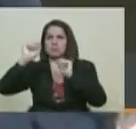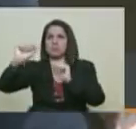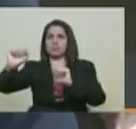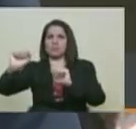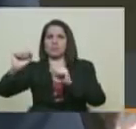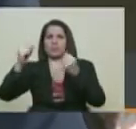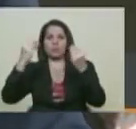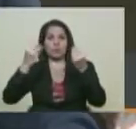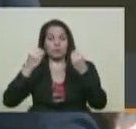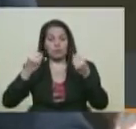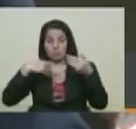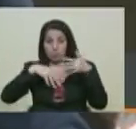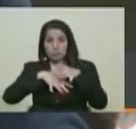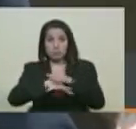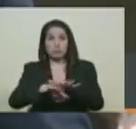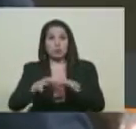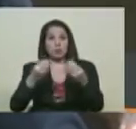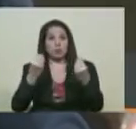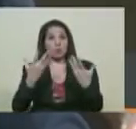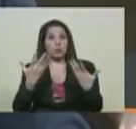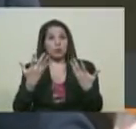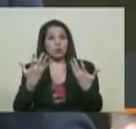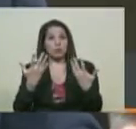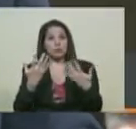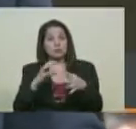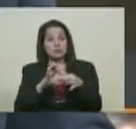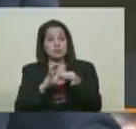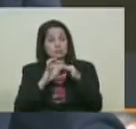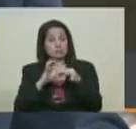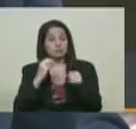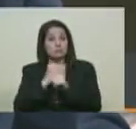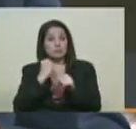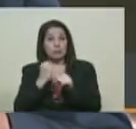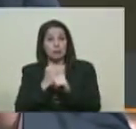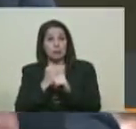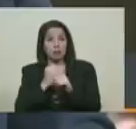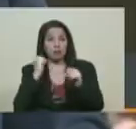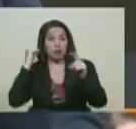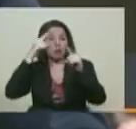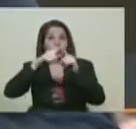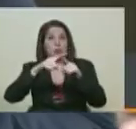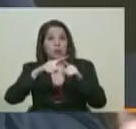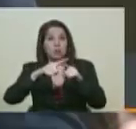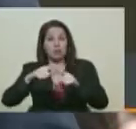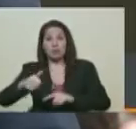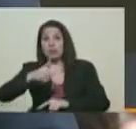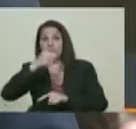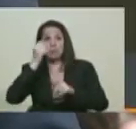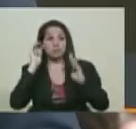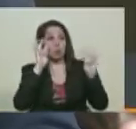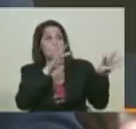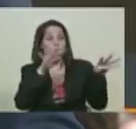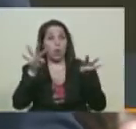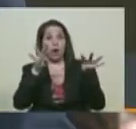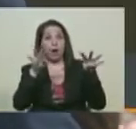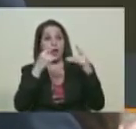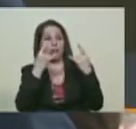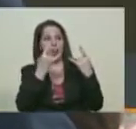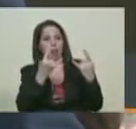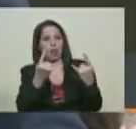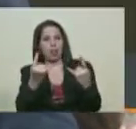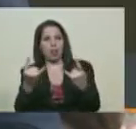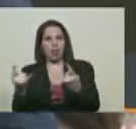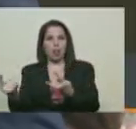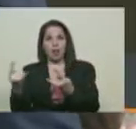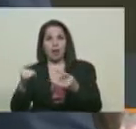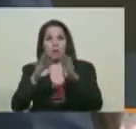se involucren. Nuestro petro va a ser, sin lugar a duda, una de las criptomonedas más atractivas para el mercado